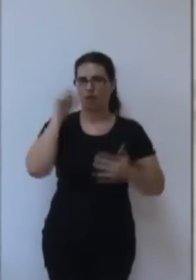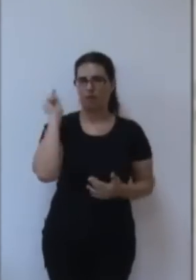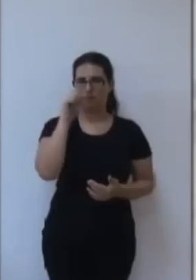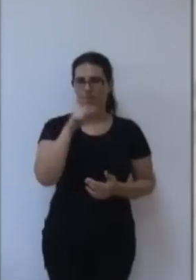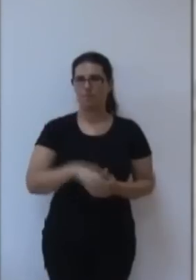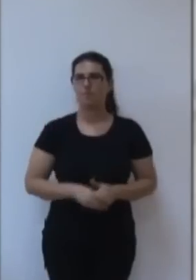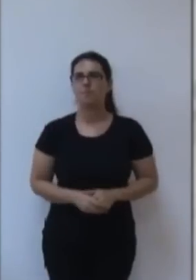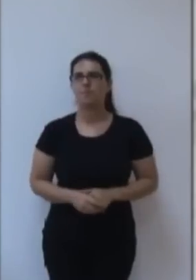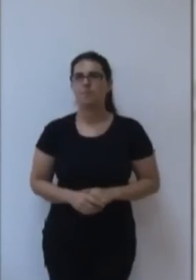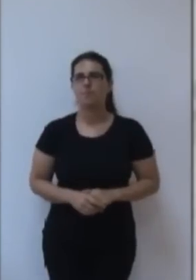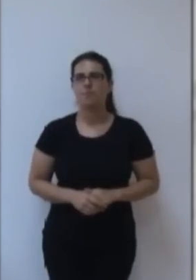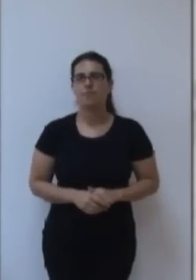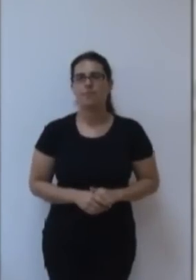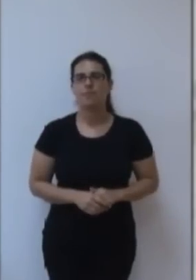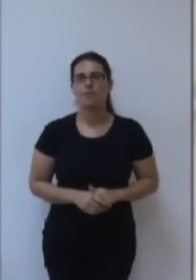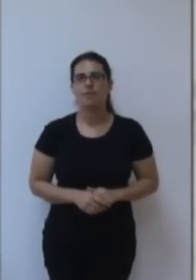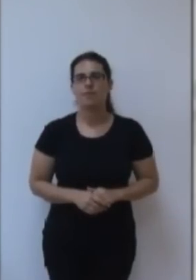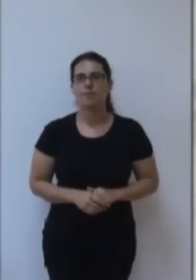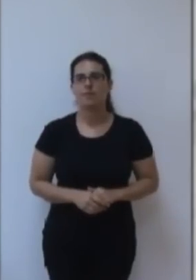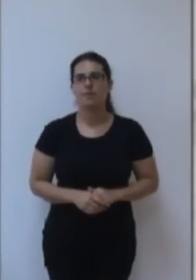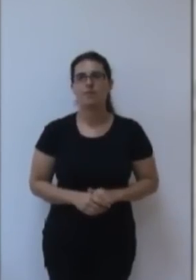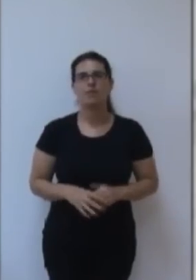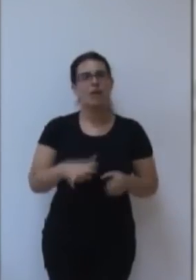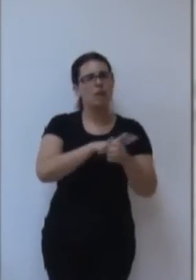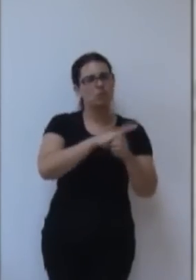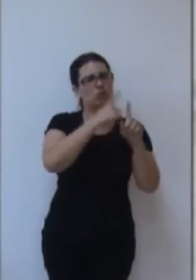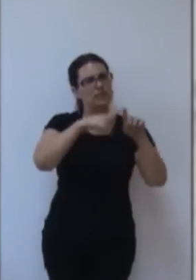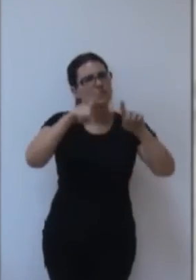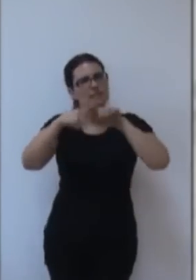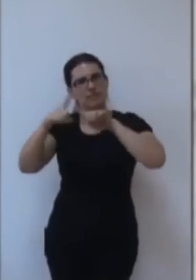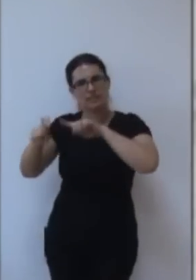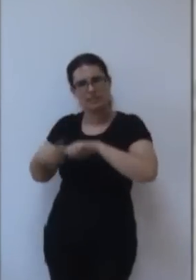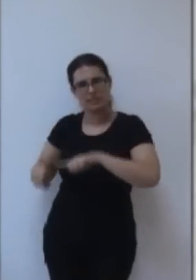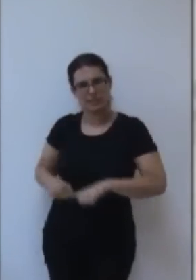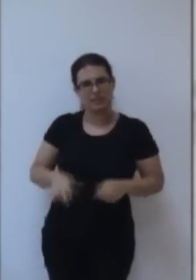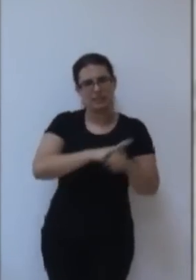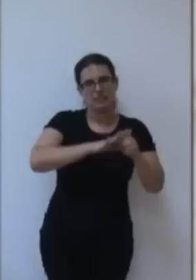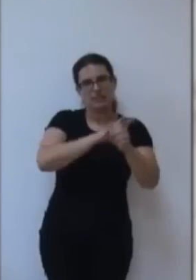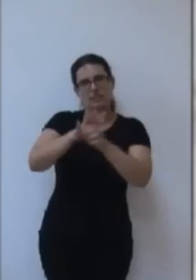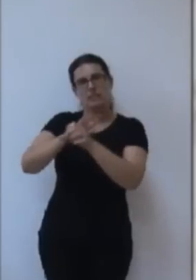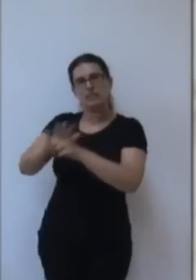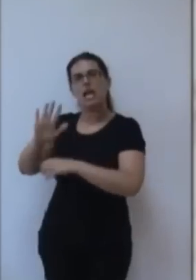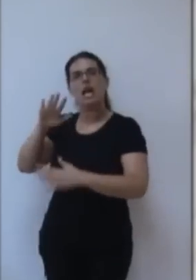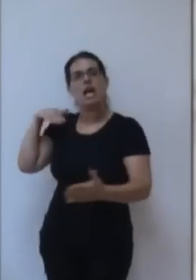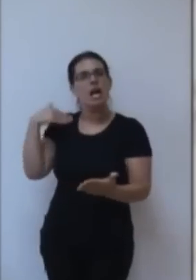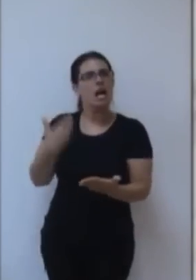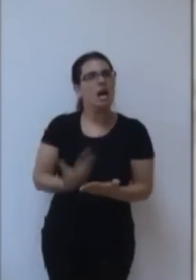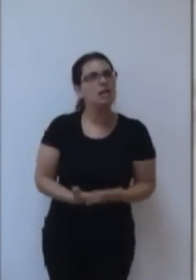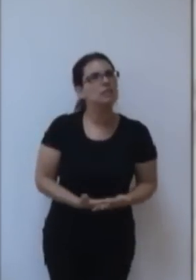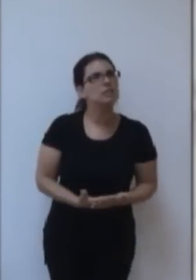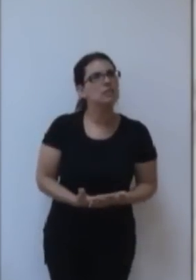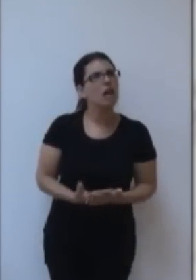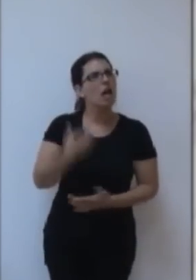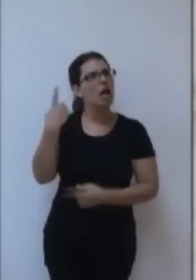la DISJOB, y ahí, bueno, pues había efectivamente distintos ámbitos y y habían soluciones